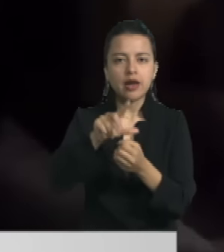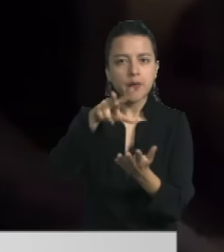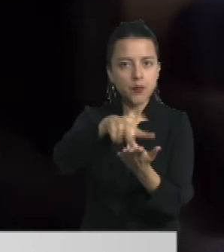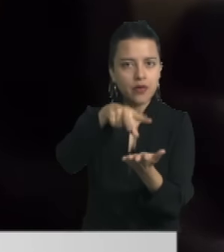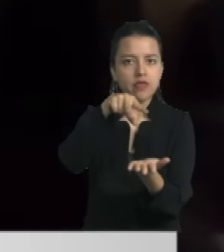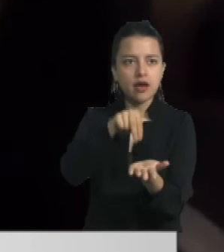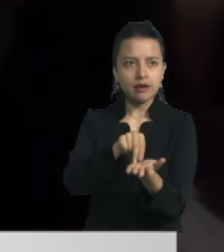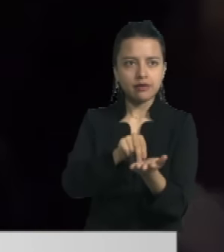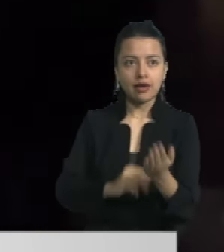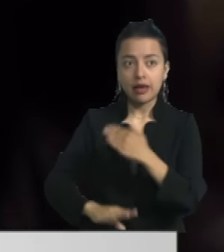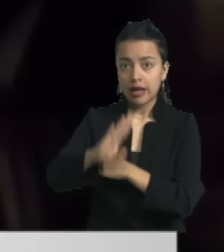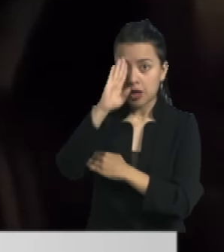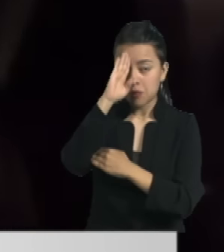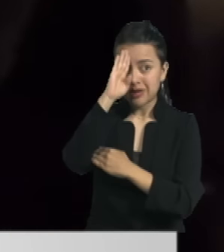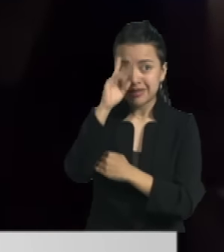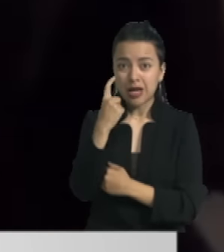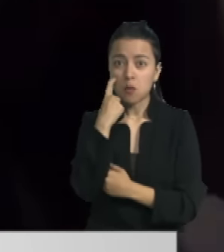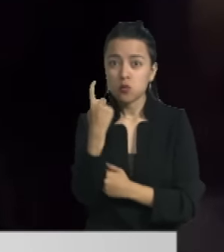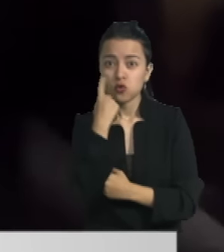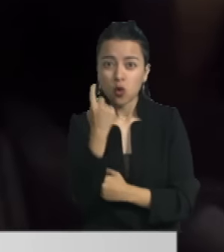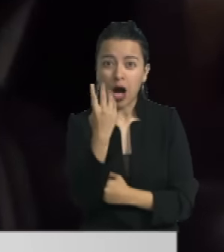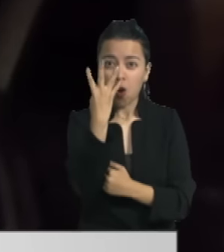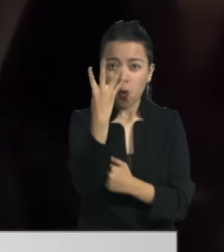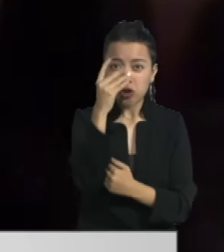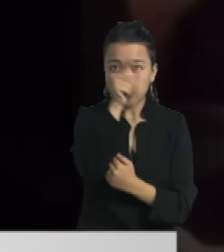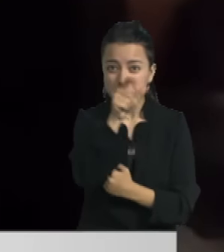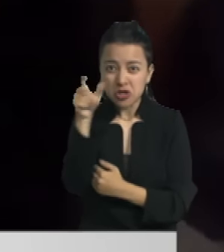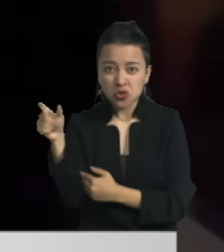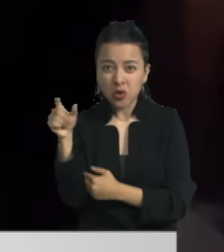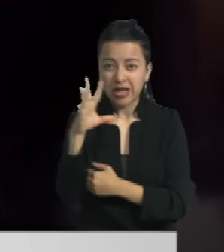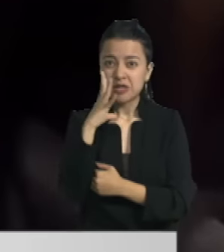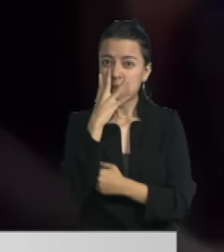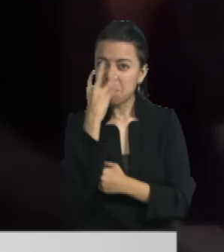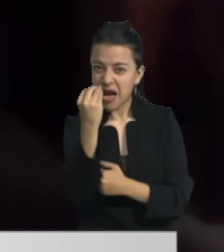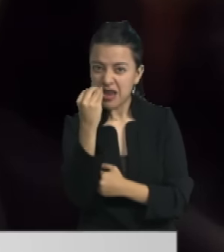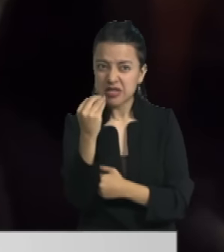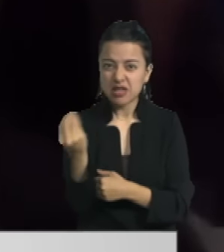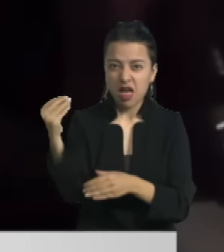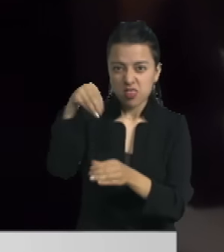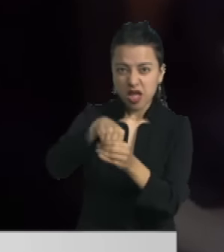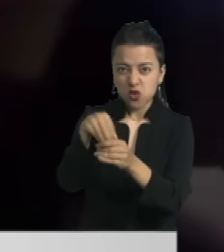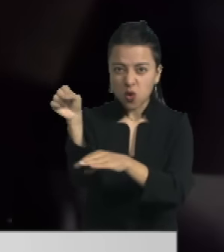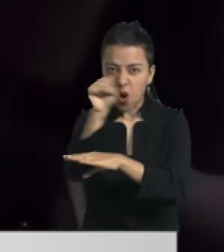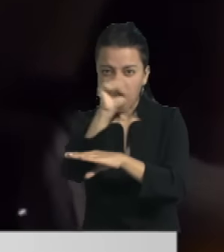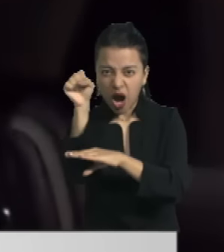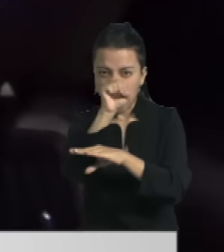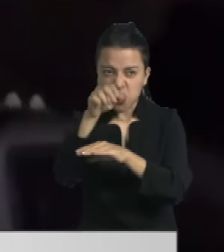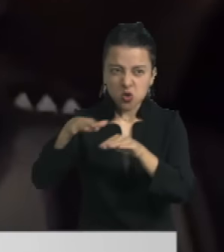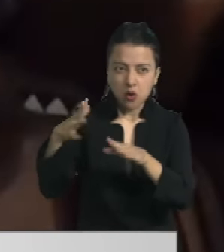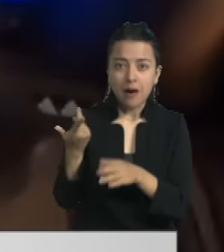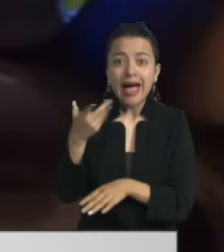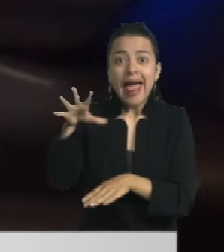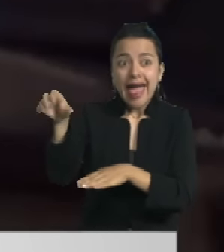la policía persiguió a cuatro bandidos que se movilizaban en un vehículo particular que presuntamente había sido robado fueron varios